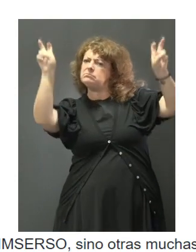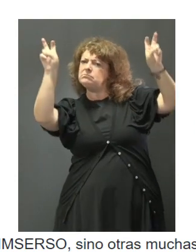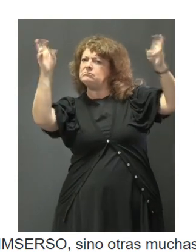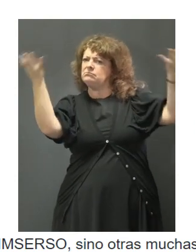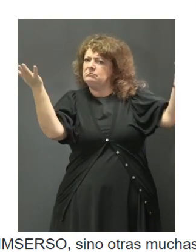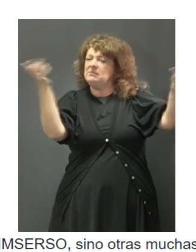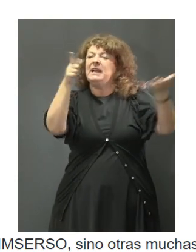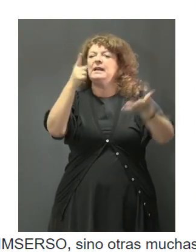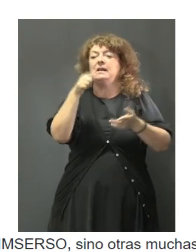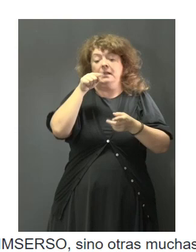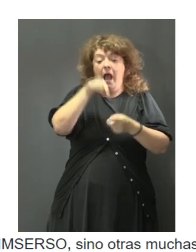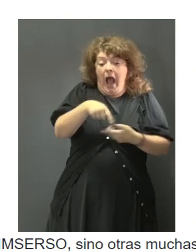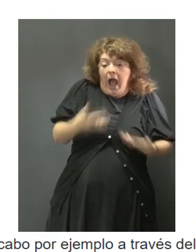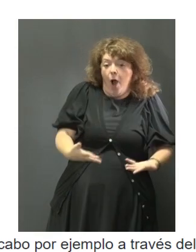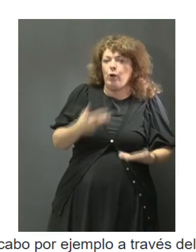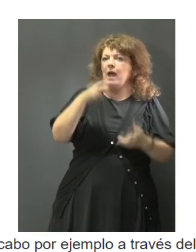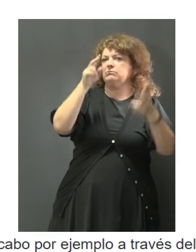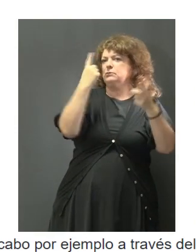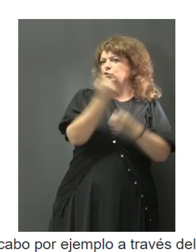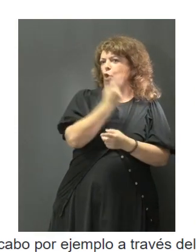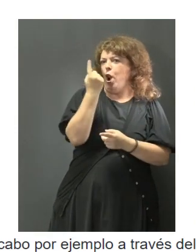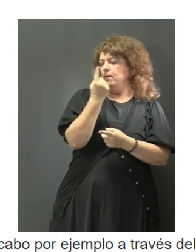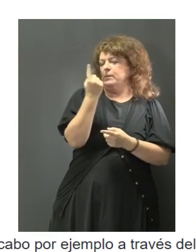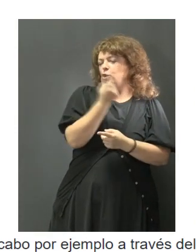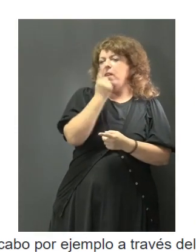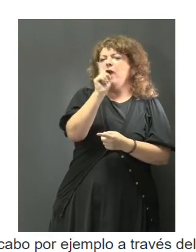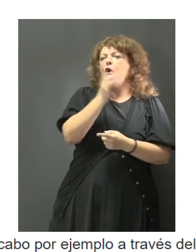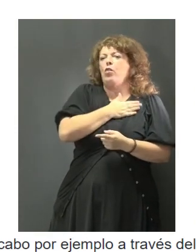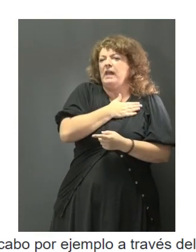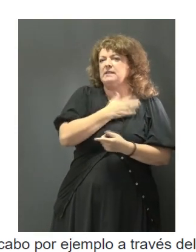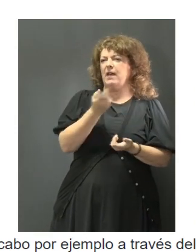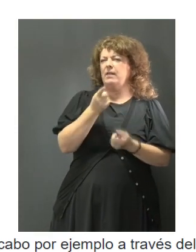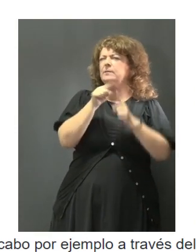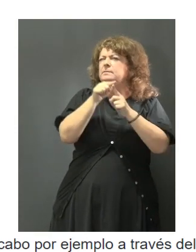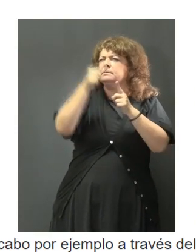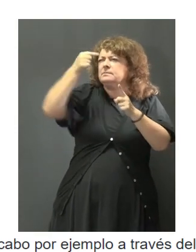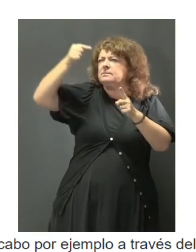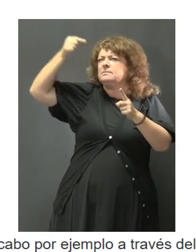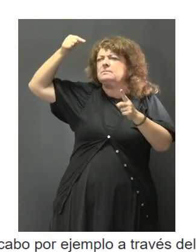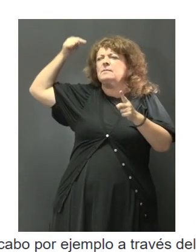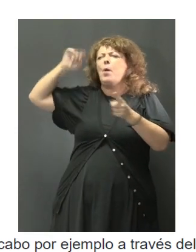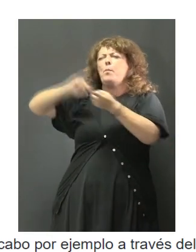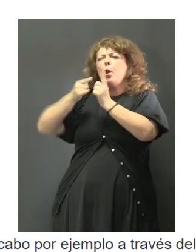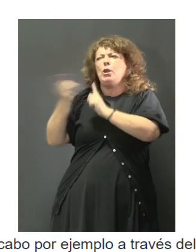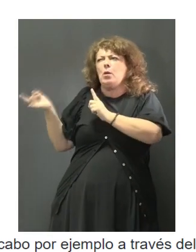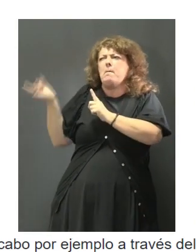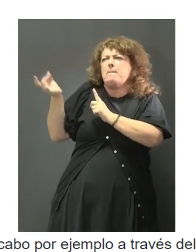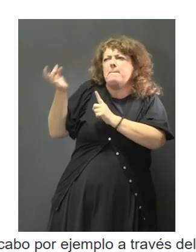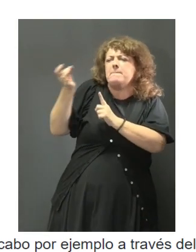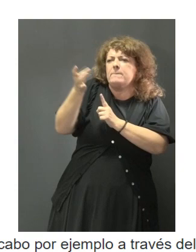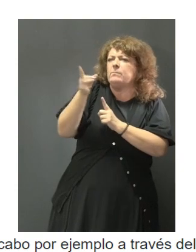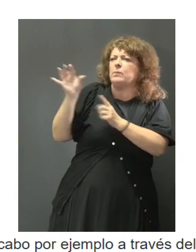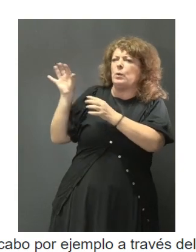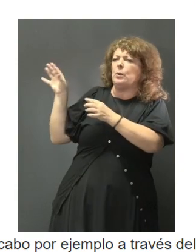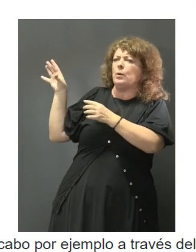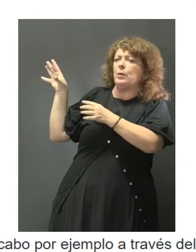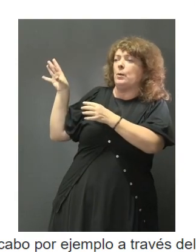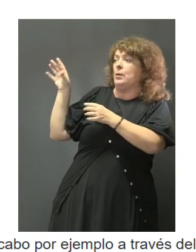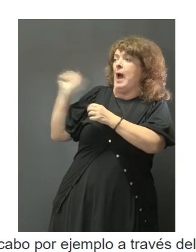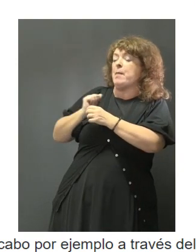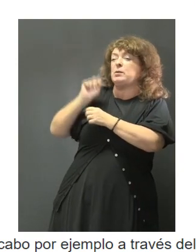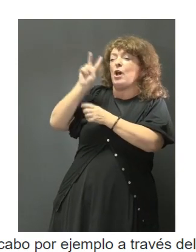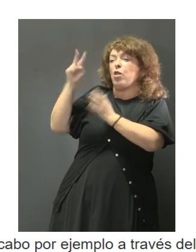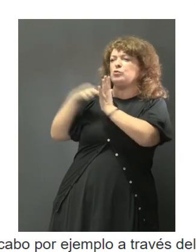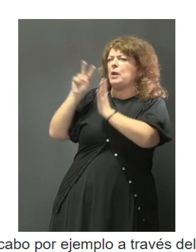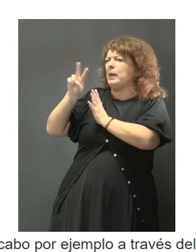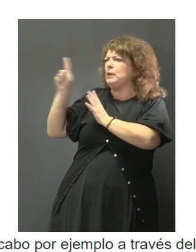soledad no deseada, siguiendo un poco la pista de otros proyectos que ya se iniciaron previamente. En el 2021 se